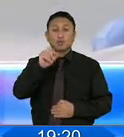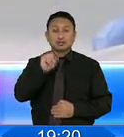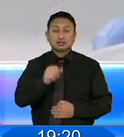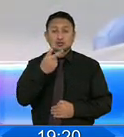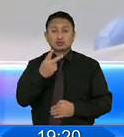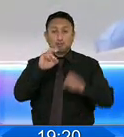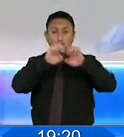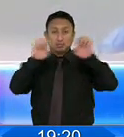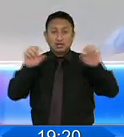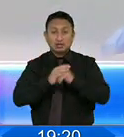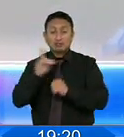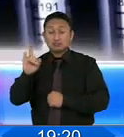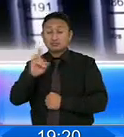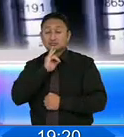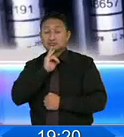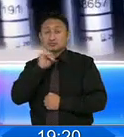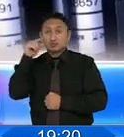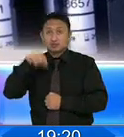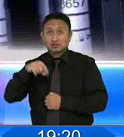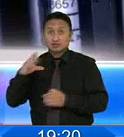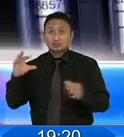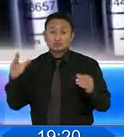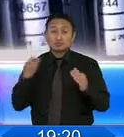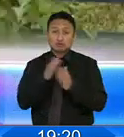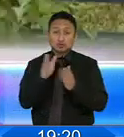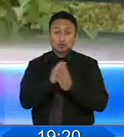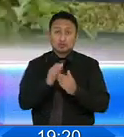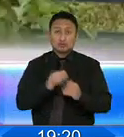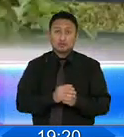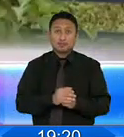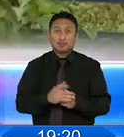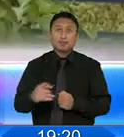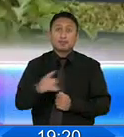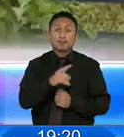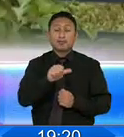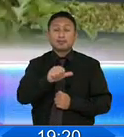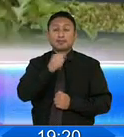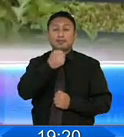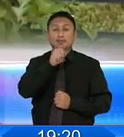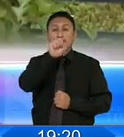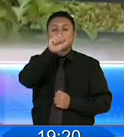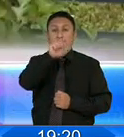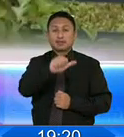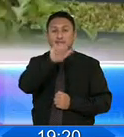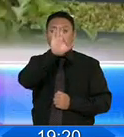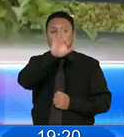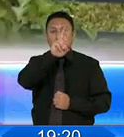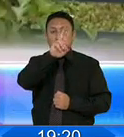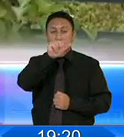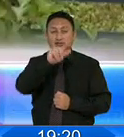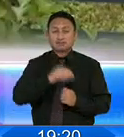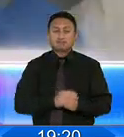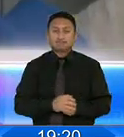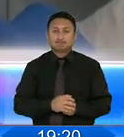la estadounidense Pfizer y su socio alemán BioNTech, y de AstraZeneca, vinculada con la Universidad de Oxford. Tienen una eficacia alta,